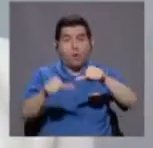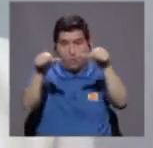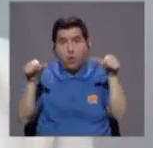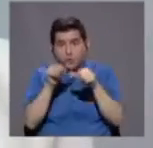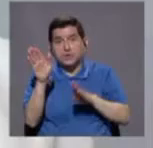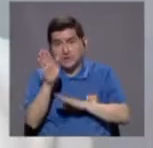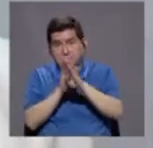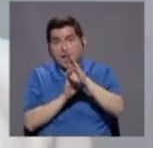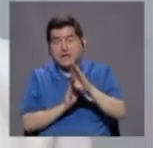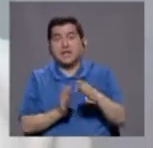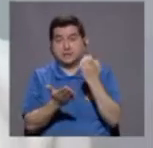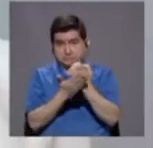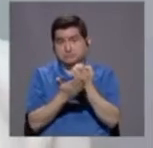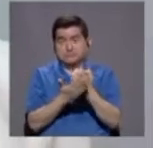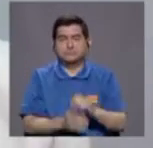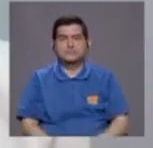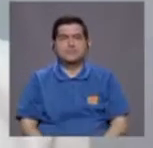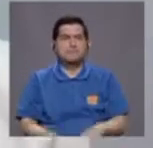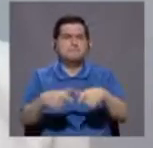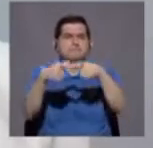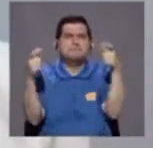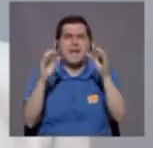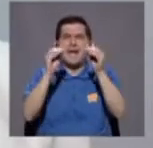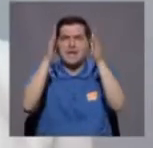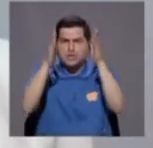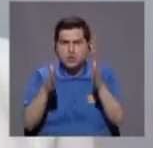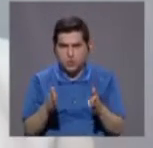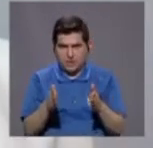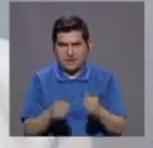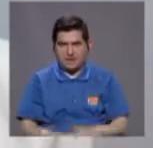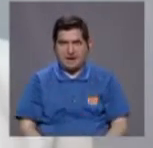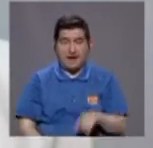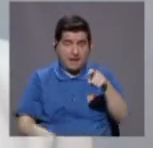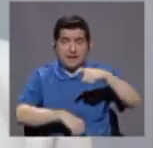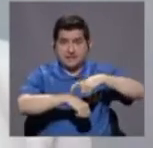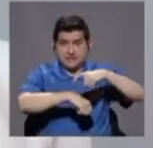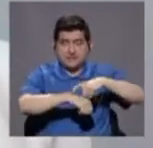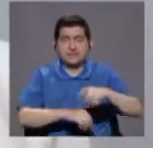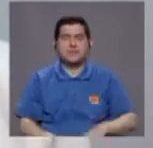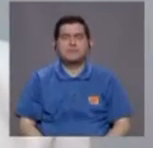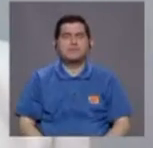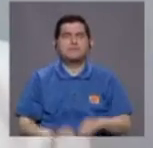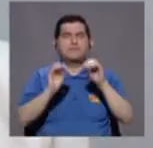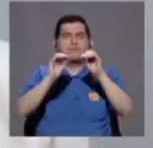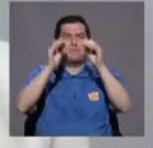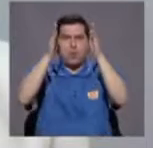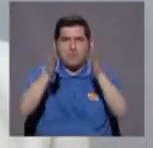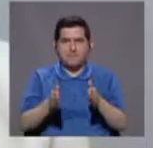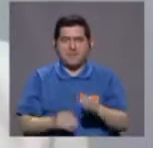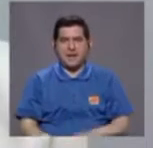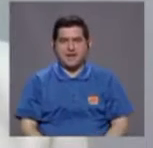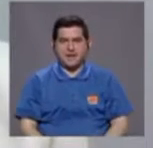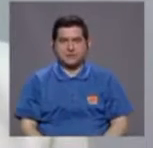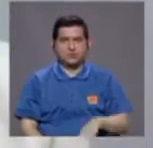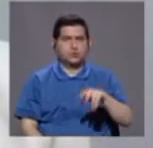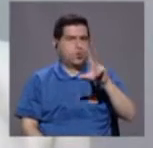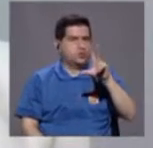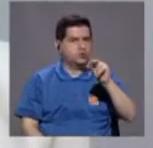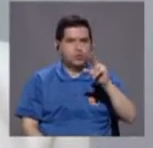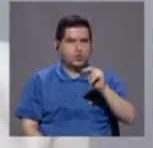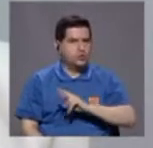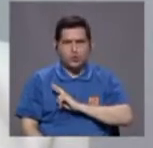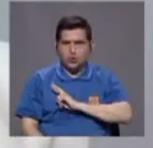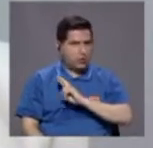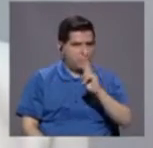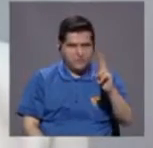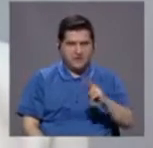La mayor parte de los maestros ya por esta época eran maestros seculares, no eran curas, eso